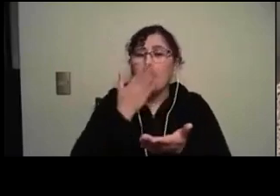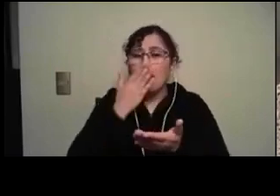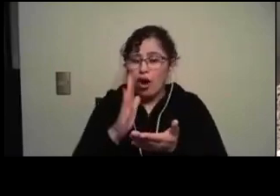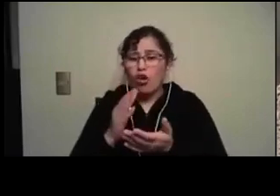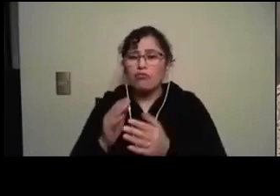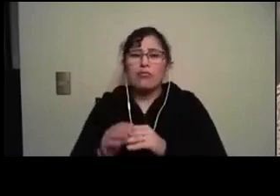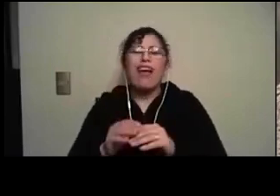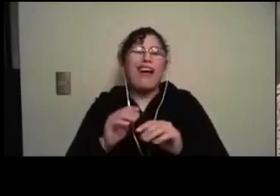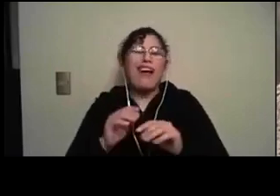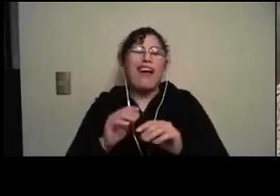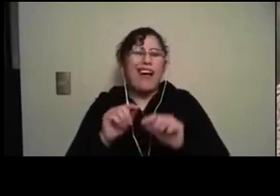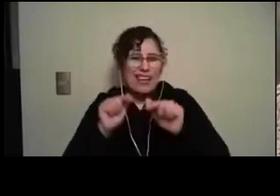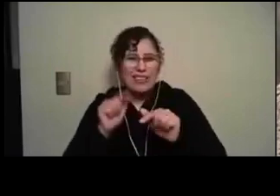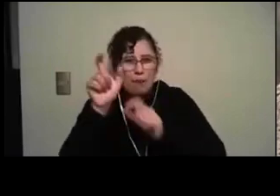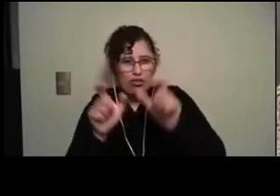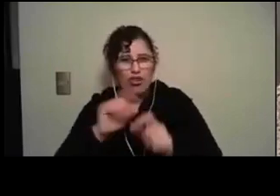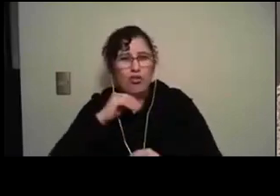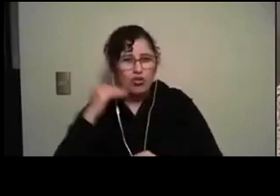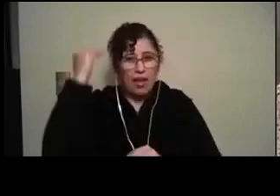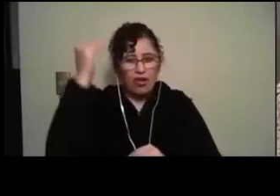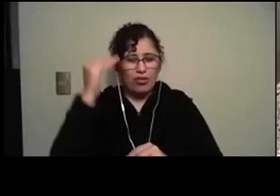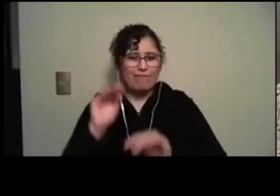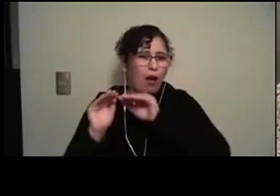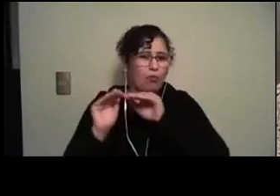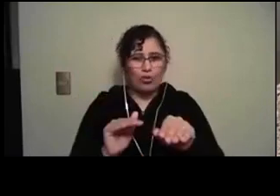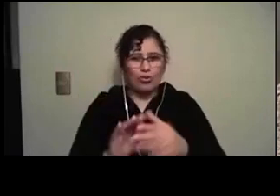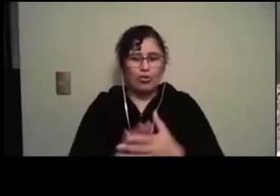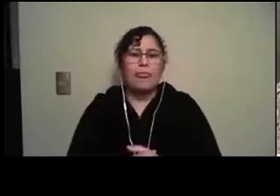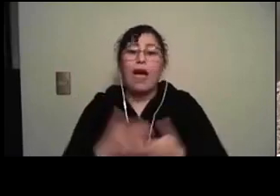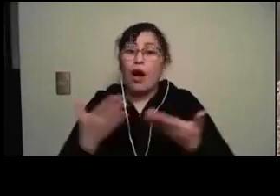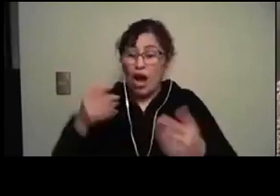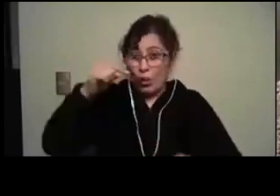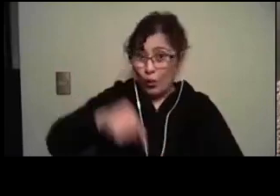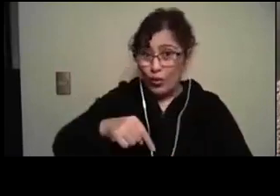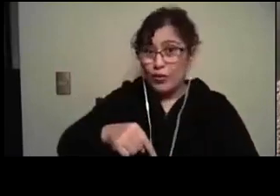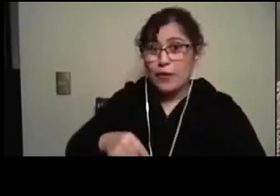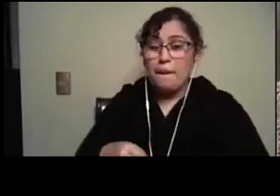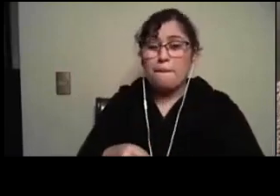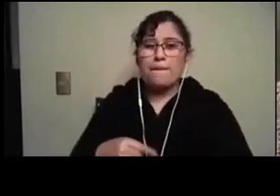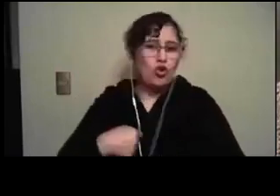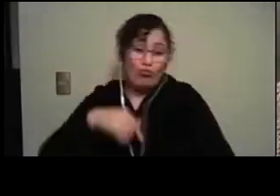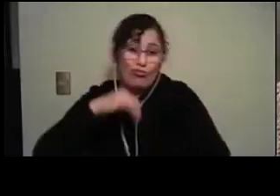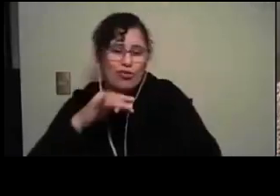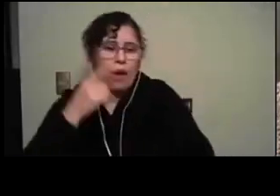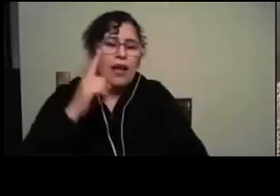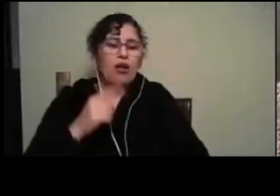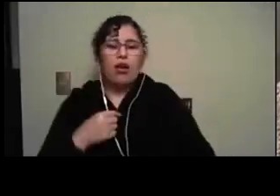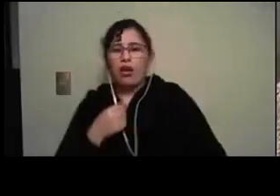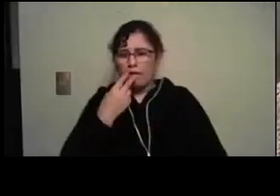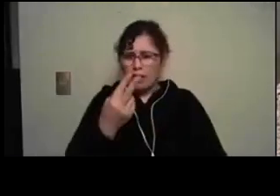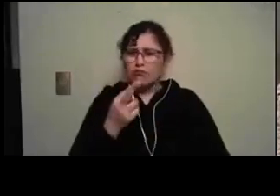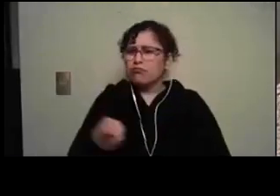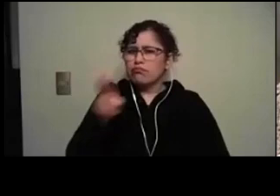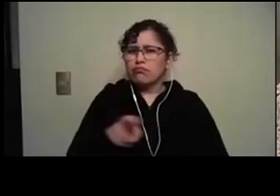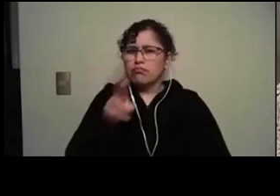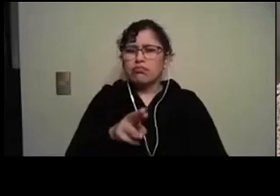sobrellevar este tipo de dificultades que se está viendo. Hoy en día es súper, o sea, yo no sé, pero cada vez más frecuente poder ver